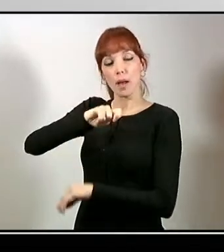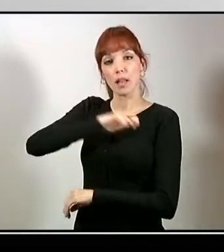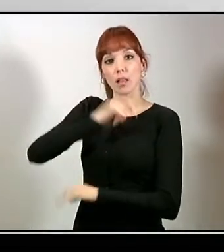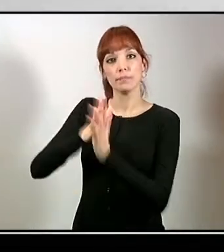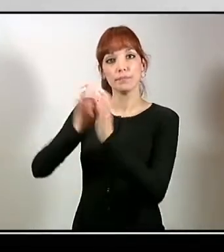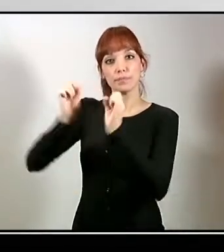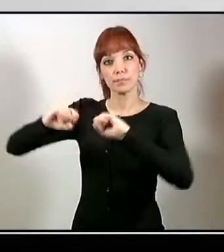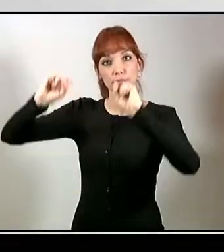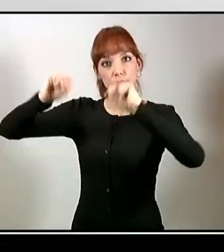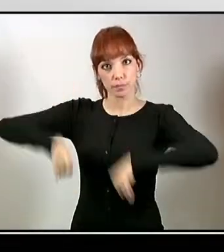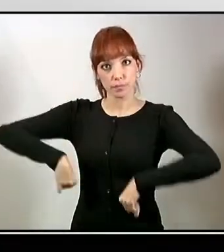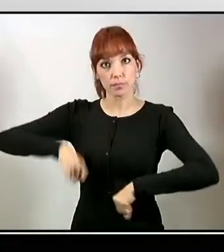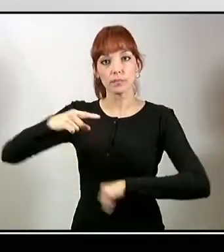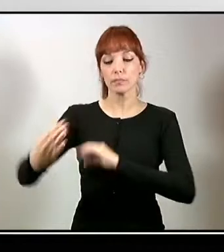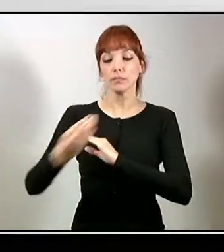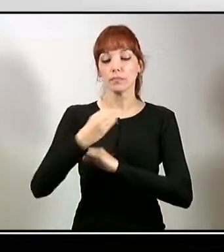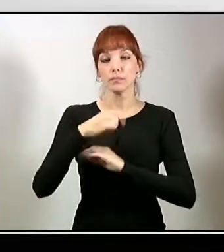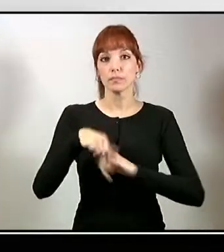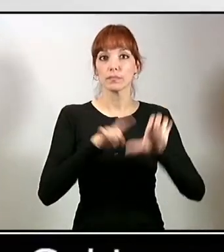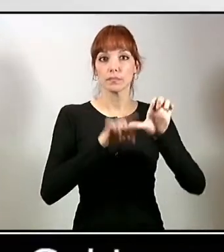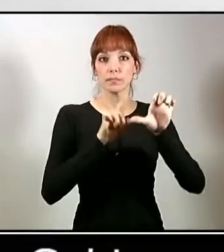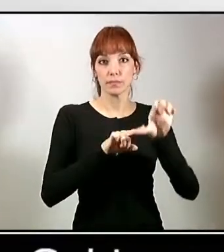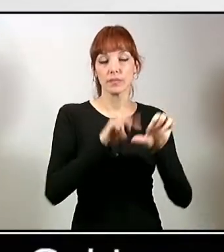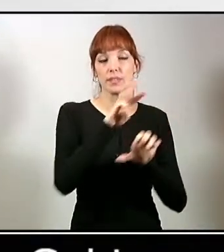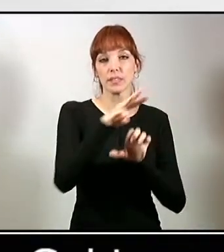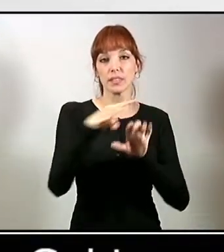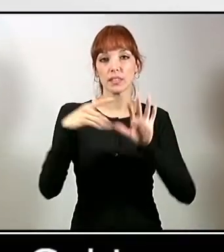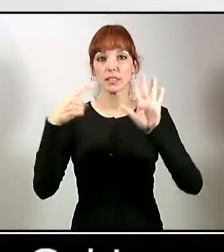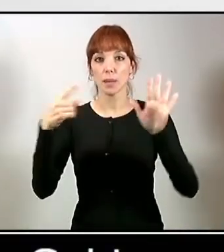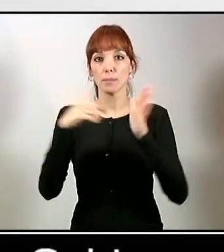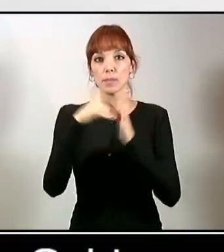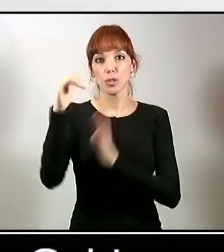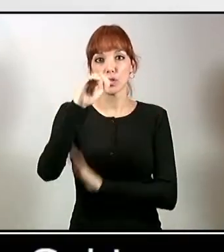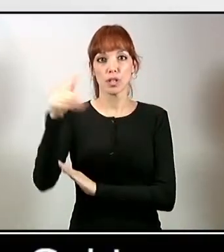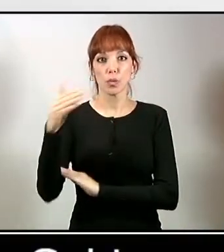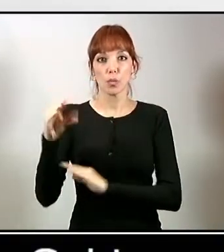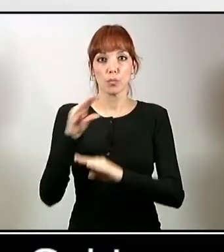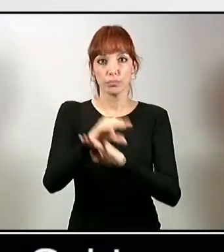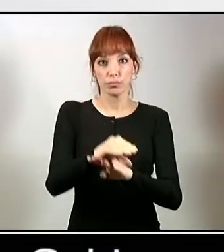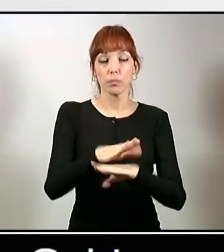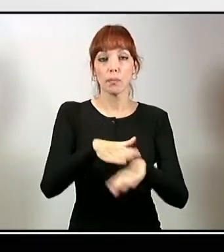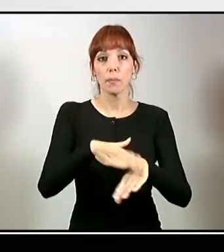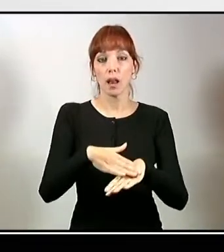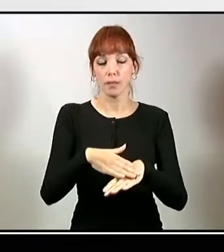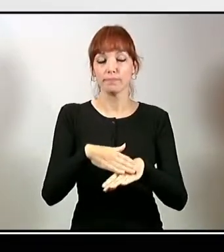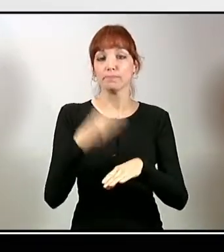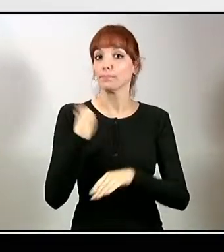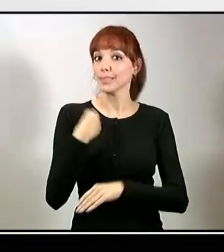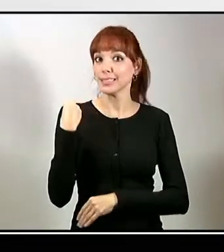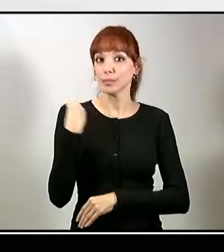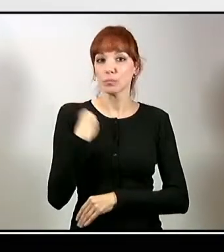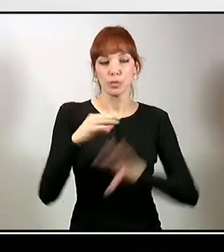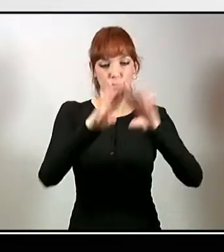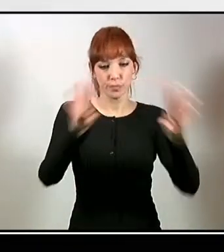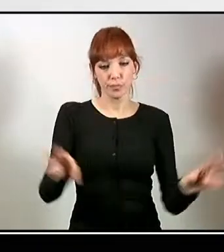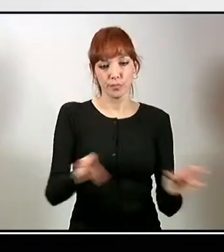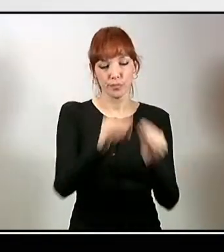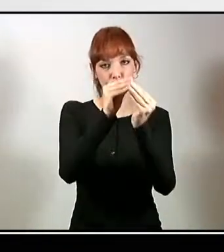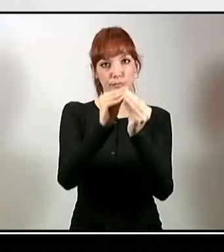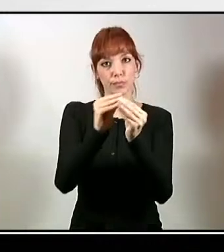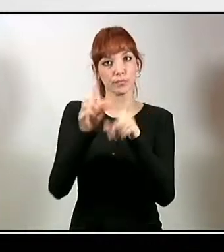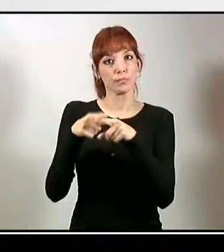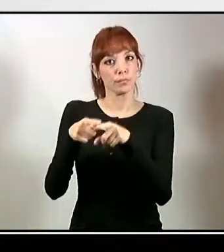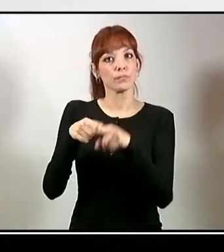se le asignan a Extremadura 36 millones de euros para hacer frente precisamente a esta subida salarial